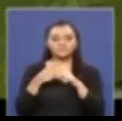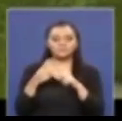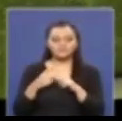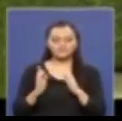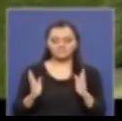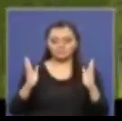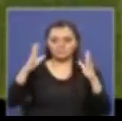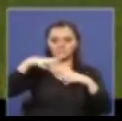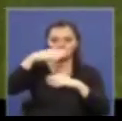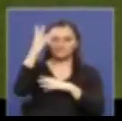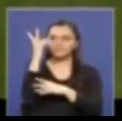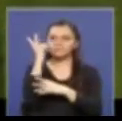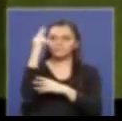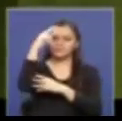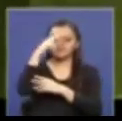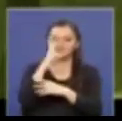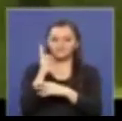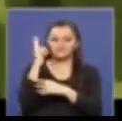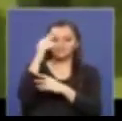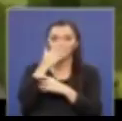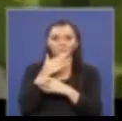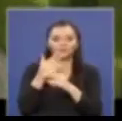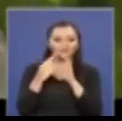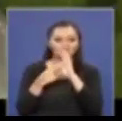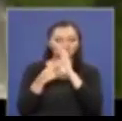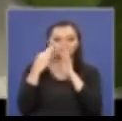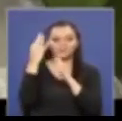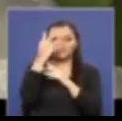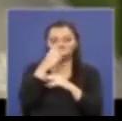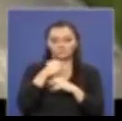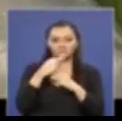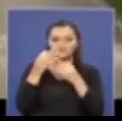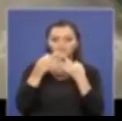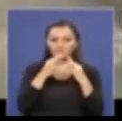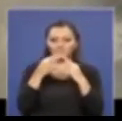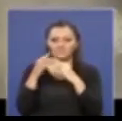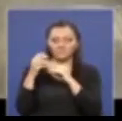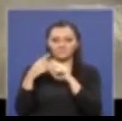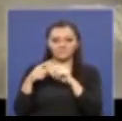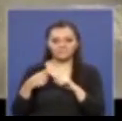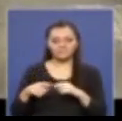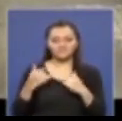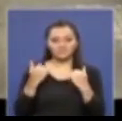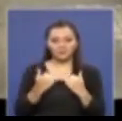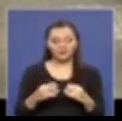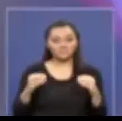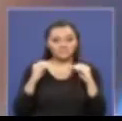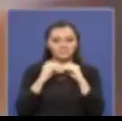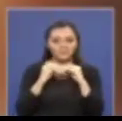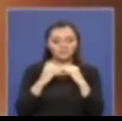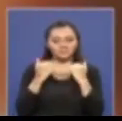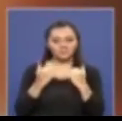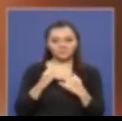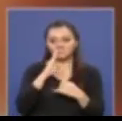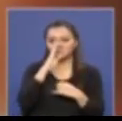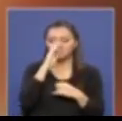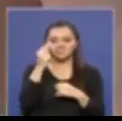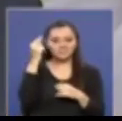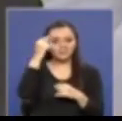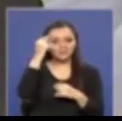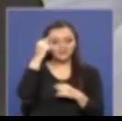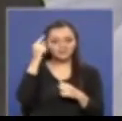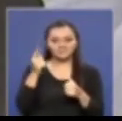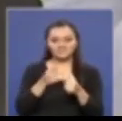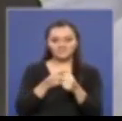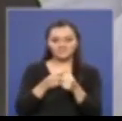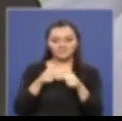cipreses artísticamente podados, dando hermosas formas. Por esto y por mucho más, siempre pensemos